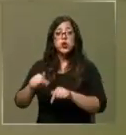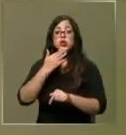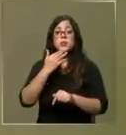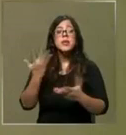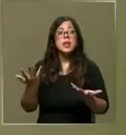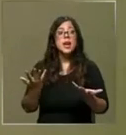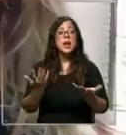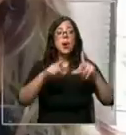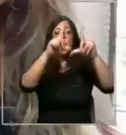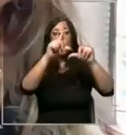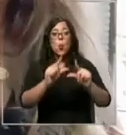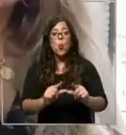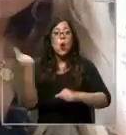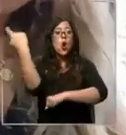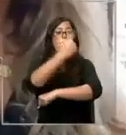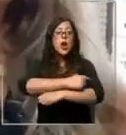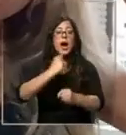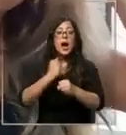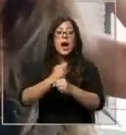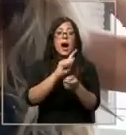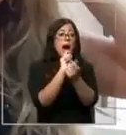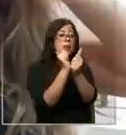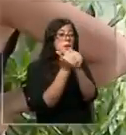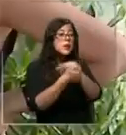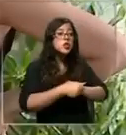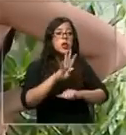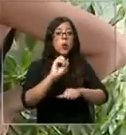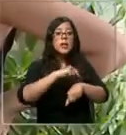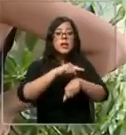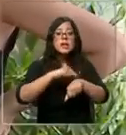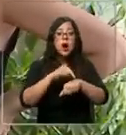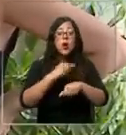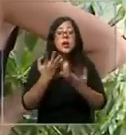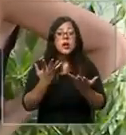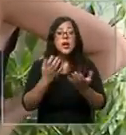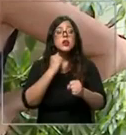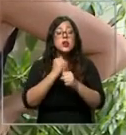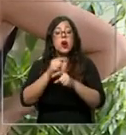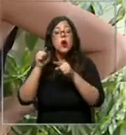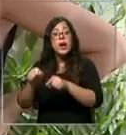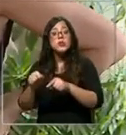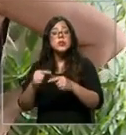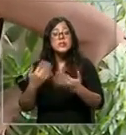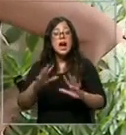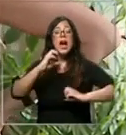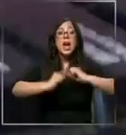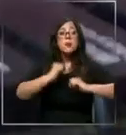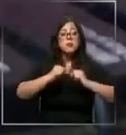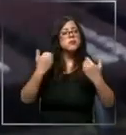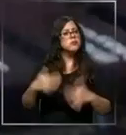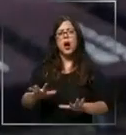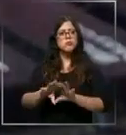también alcanzar la reducción de jornada laboral. Adecuaciones de las 40 horas en las jornadas laborales, una iniciativa que ya varias empresas